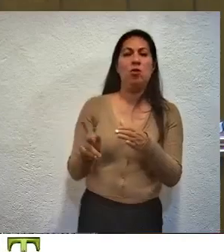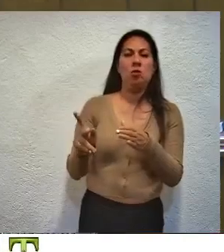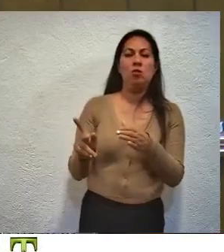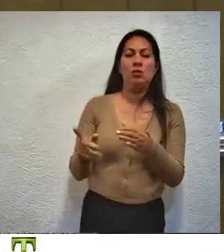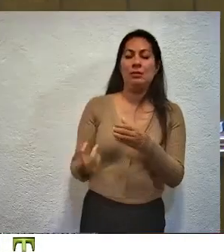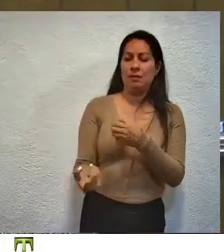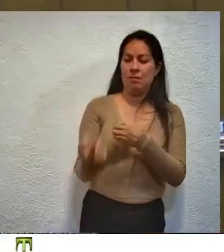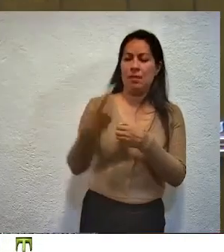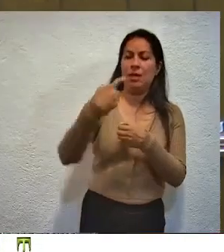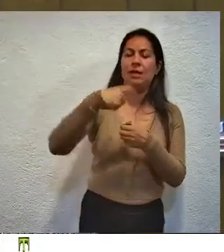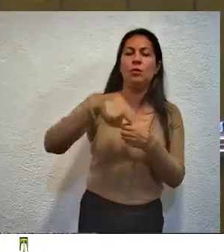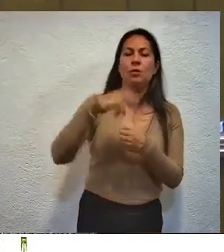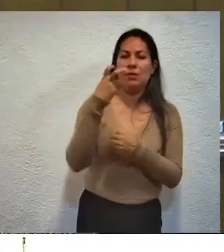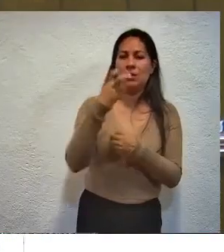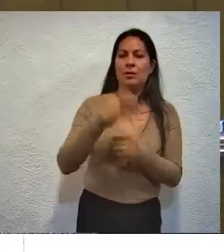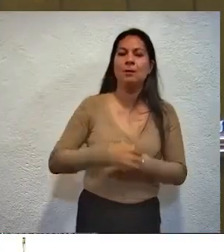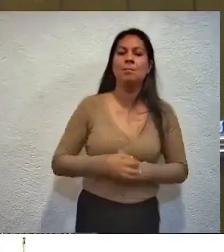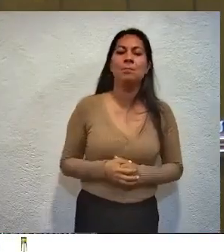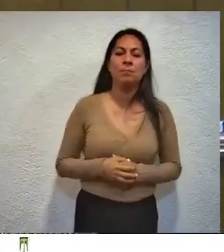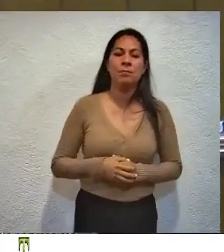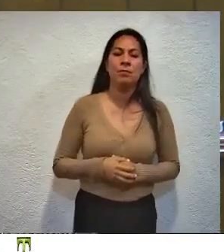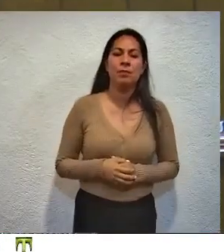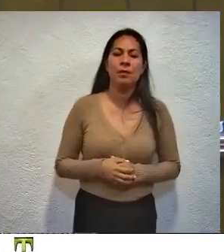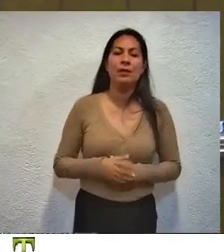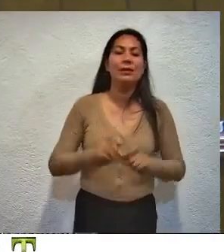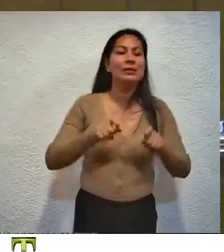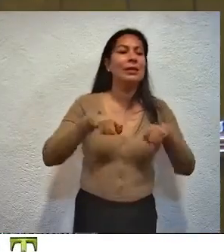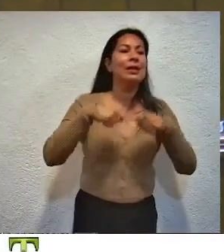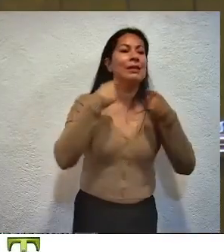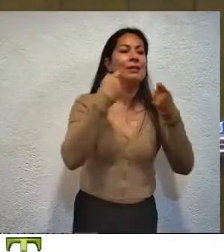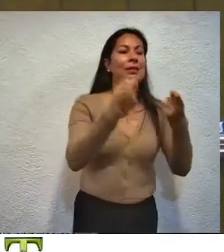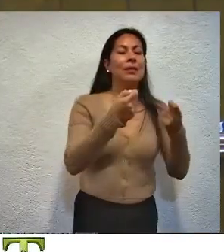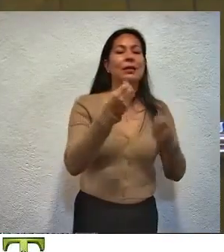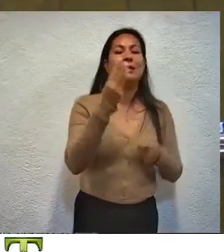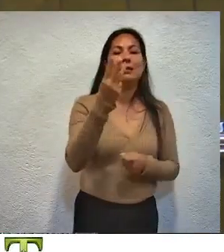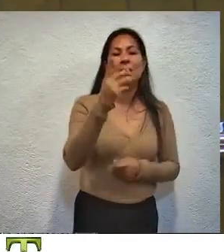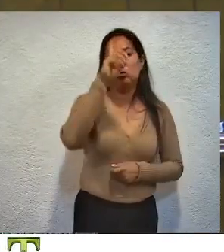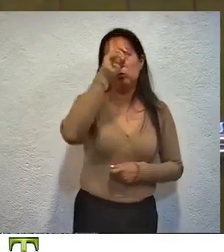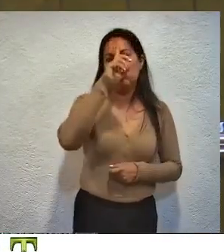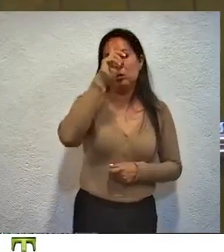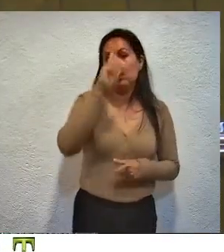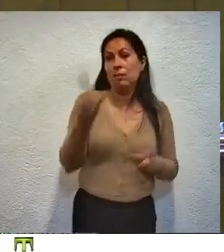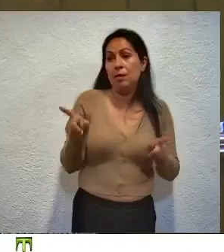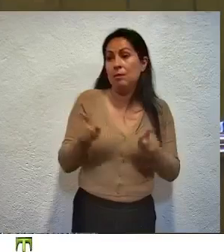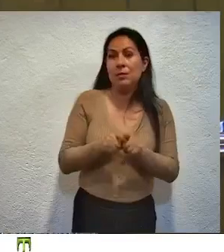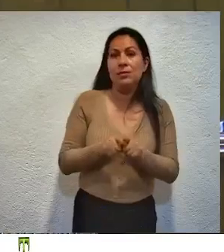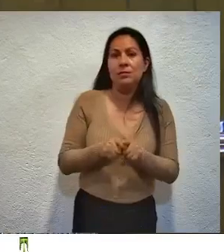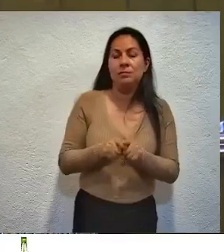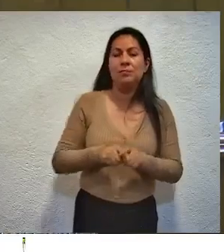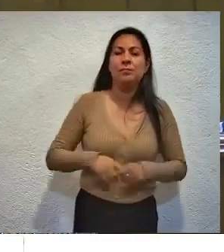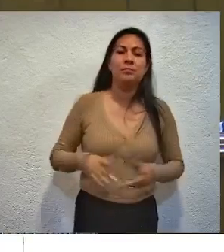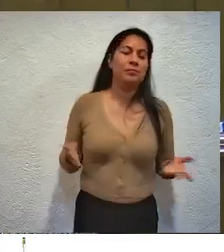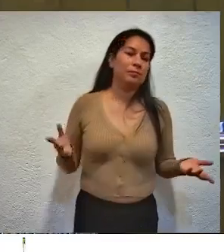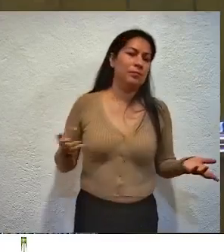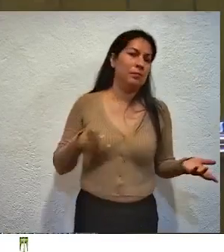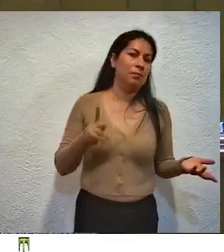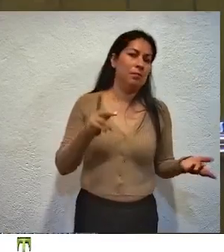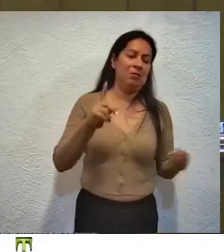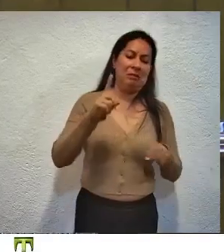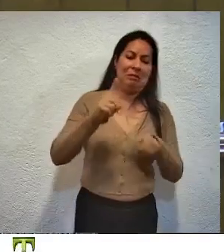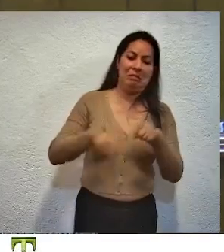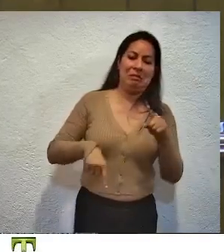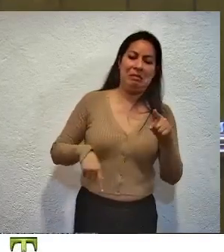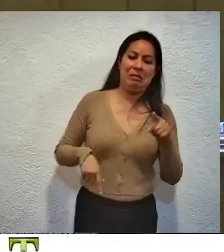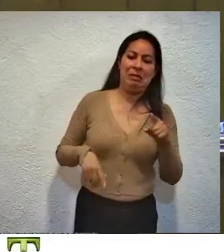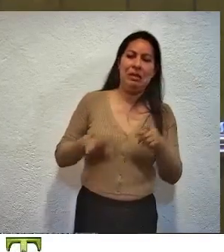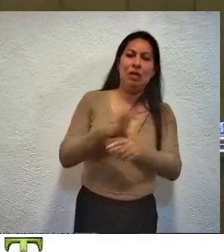son parte de ella, y se le asignan 3 consejerías solamente. Sin embargo, les niegan